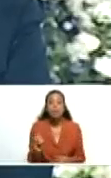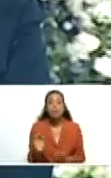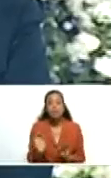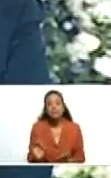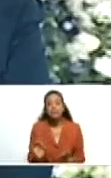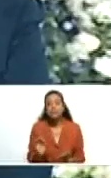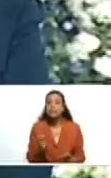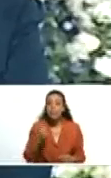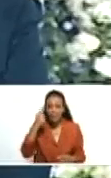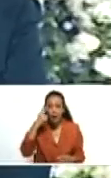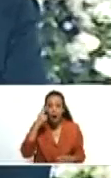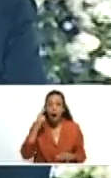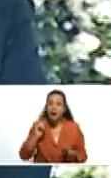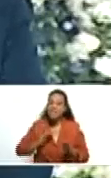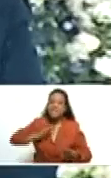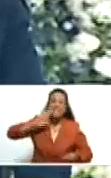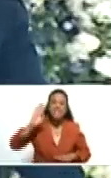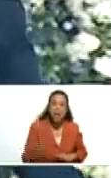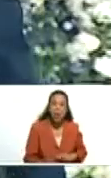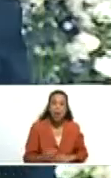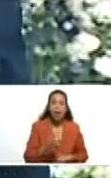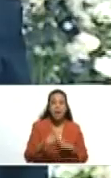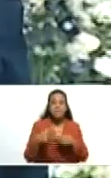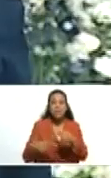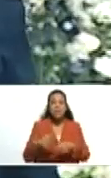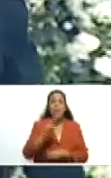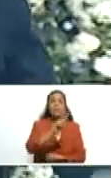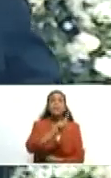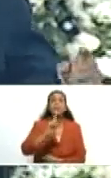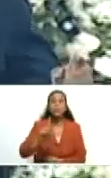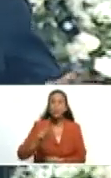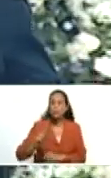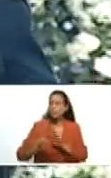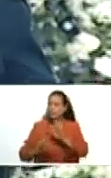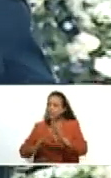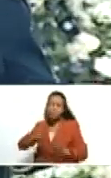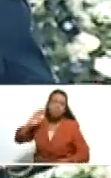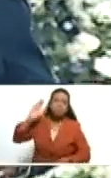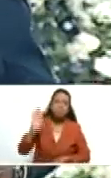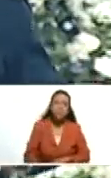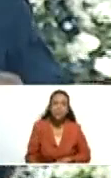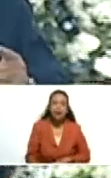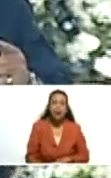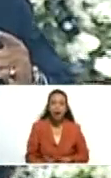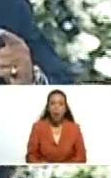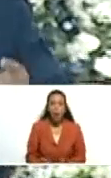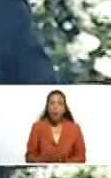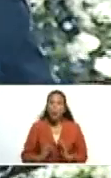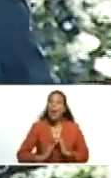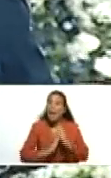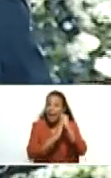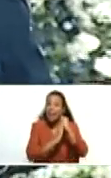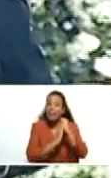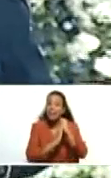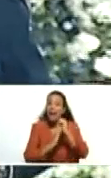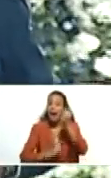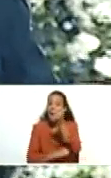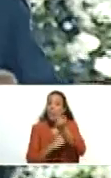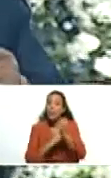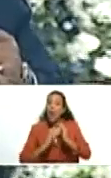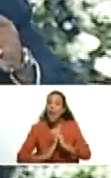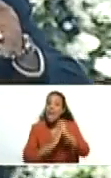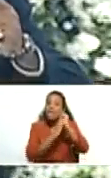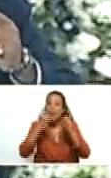fue capaz de adelantar el siglo XXI. Con el milagro del liderazgo del comandante Chávez,